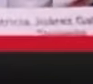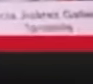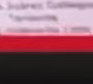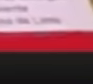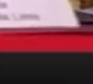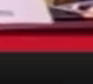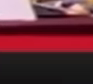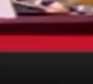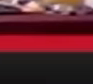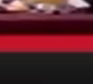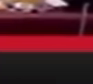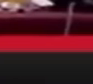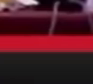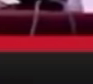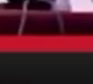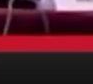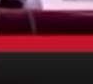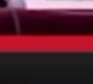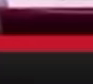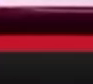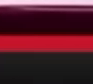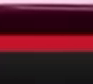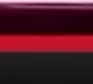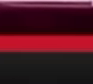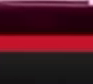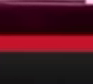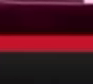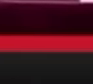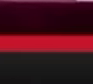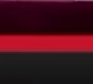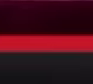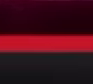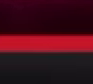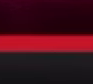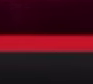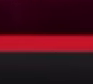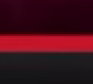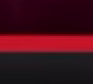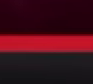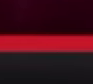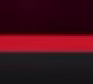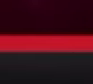Sí, va a responder con su venia, señor presidente, la doctora Juárez al respecto.